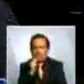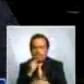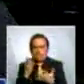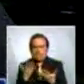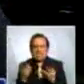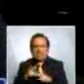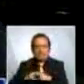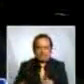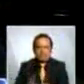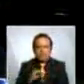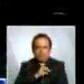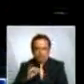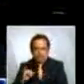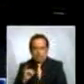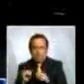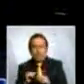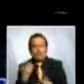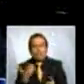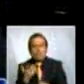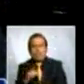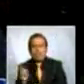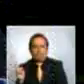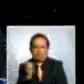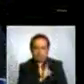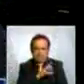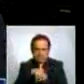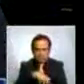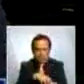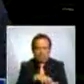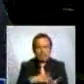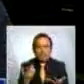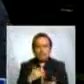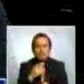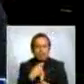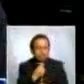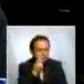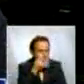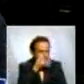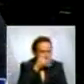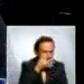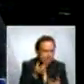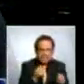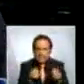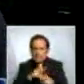más entonces vamos a estar quizás trasladándonos hasta la ciudad para contarles lo que está sucediendo ahí